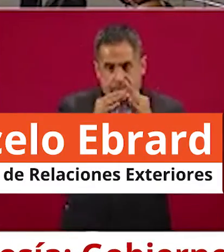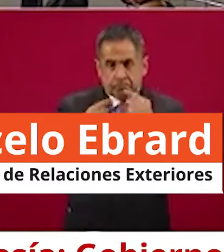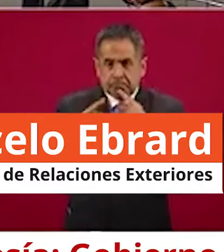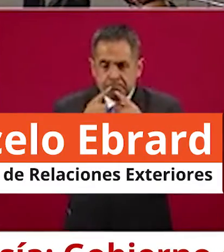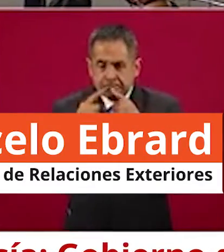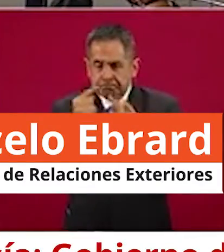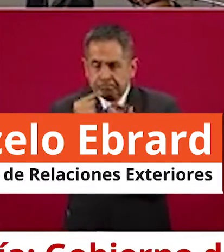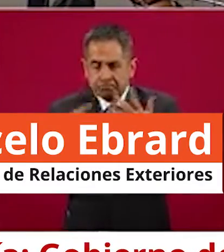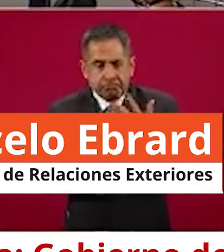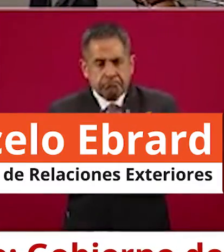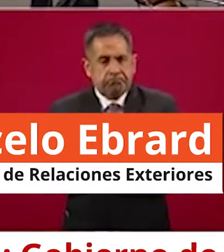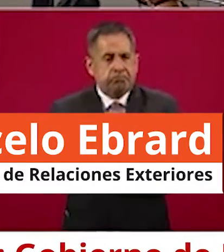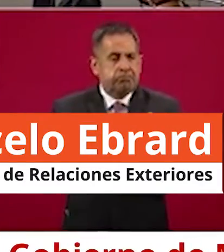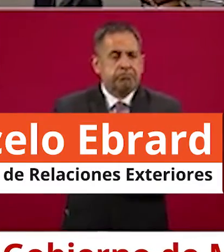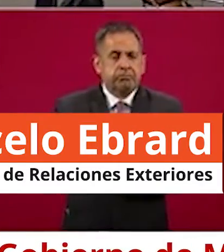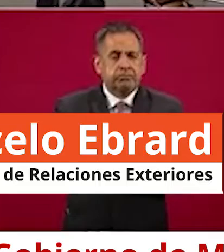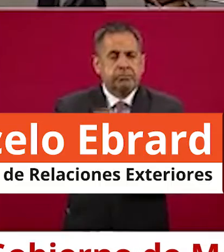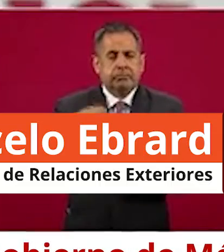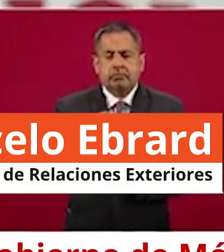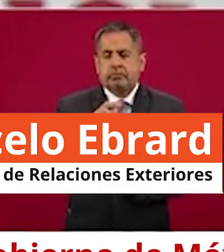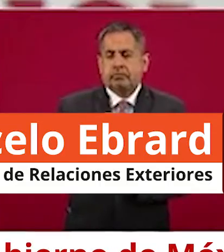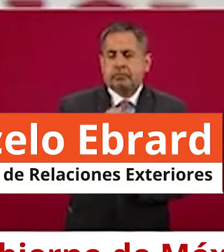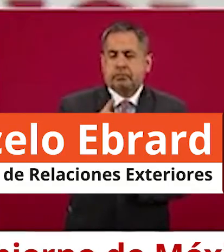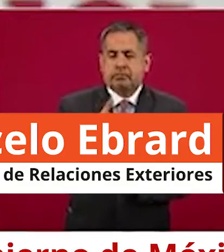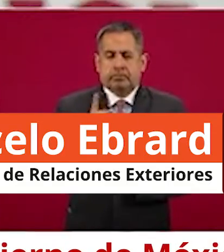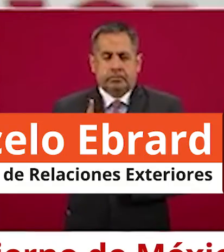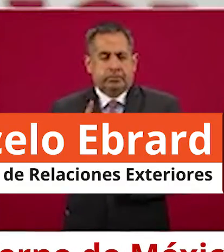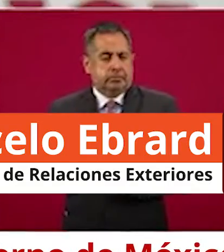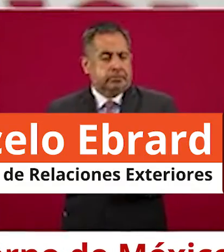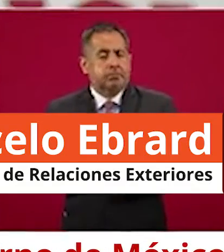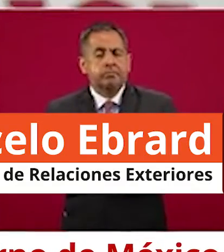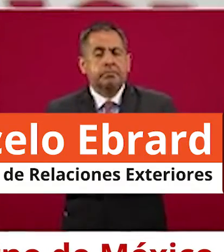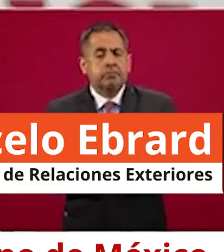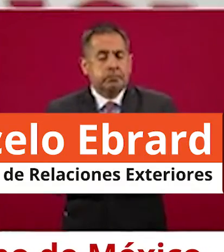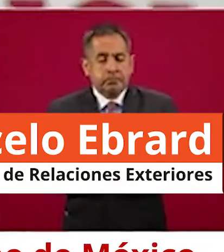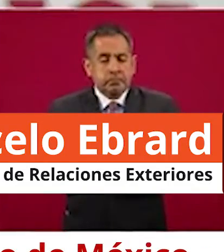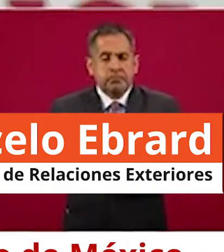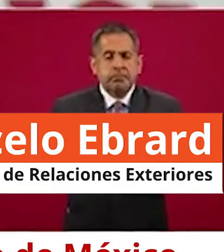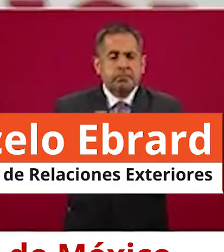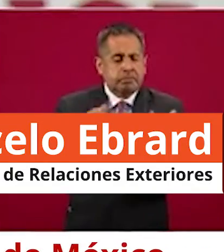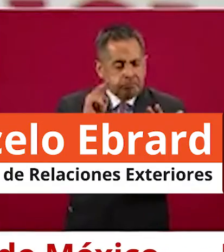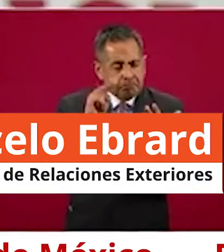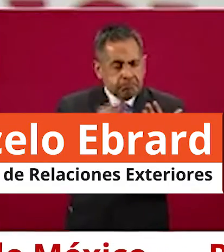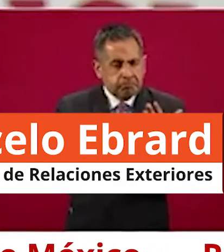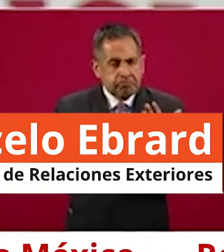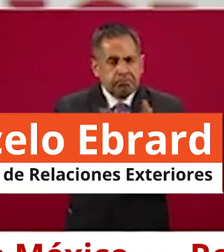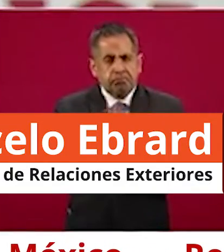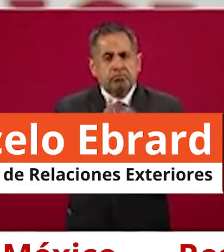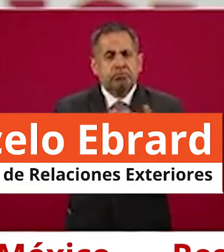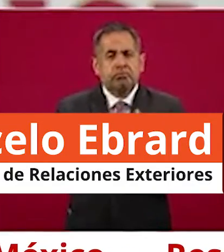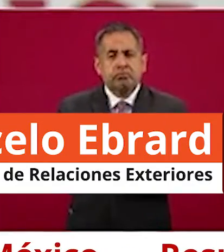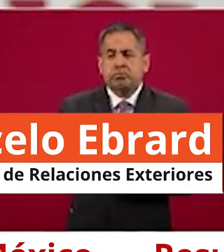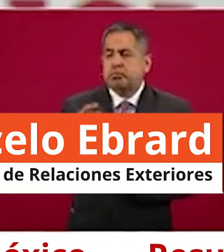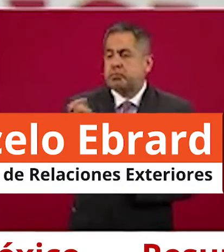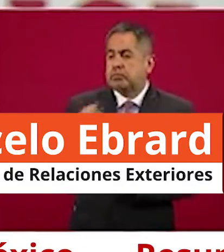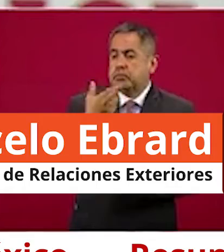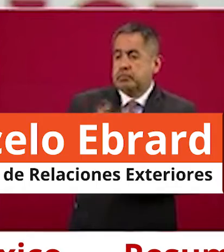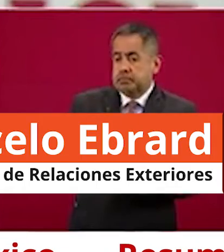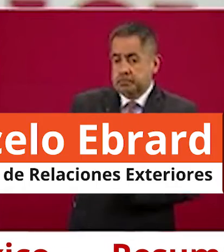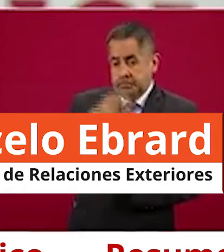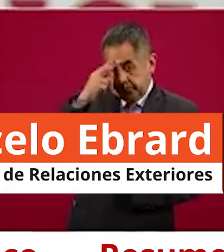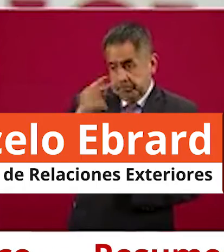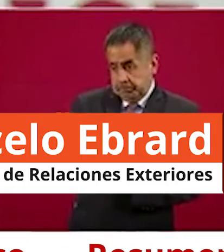con DHS, CBP, y lo que revisamos es la información que da a conocer la Secretaría de Salud de México.